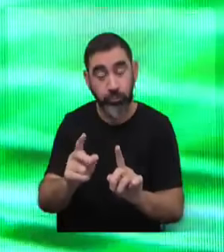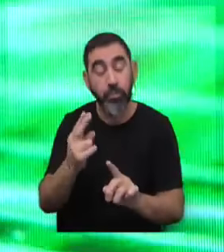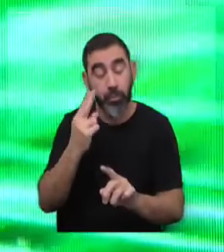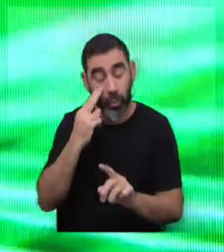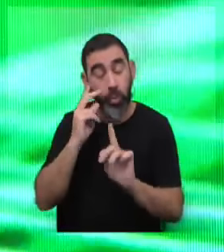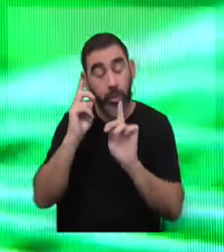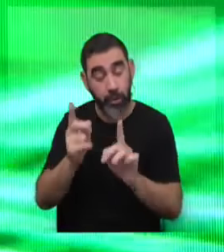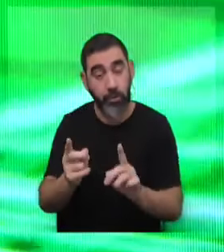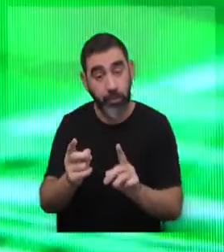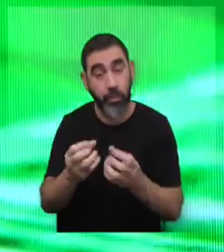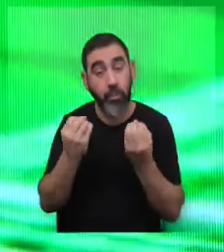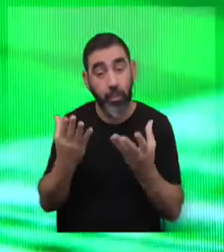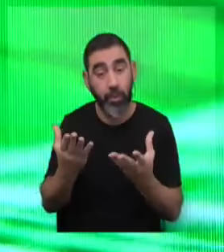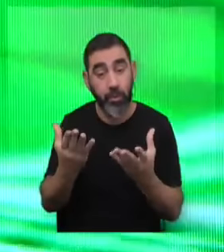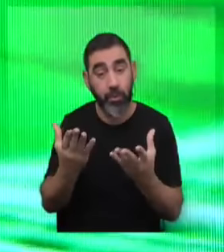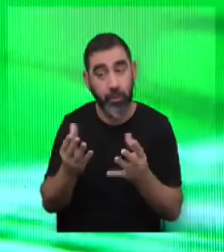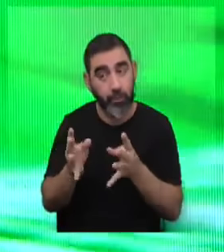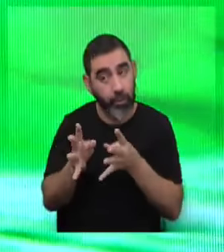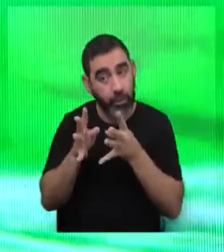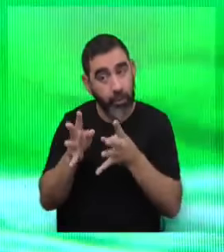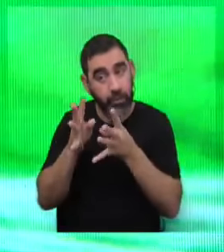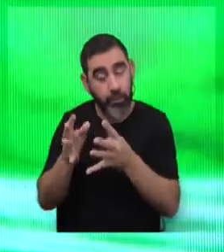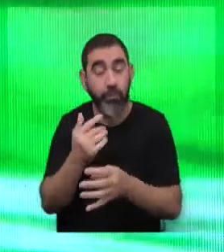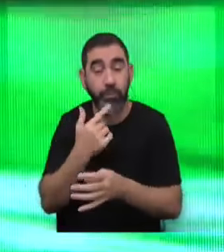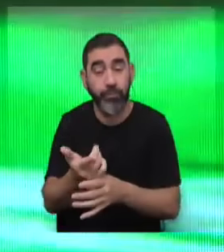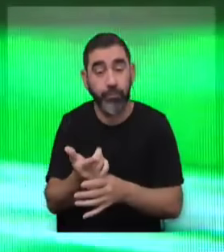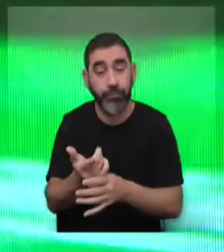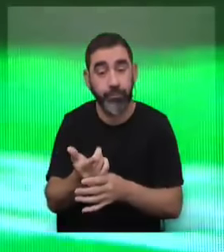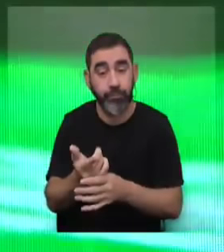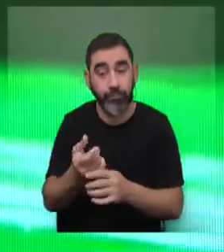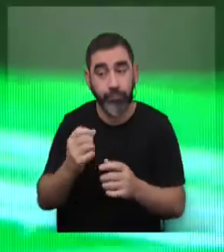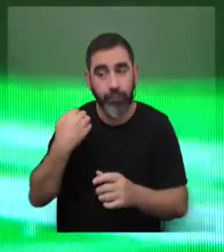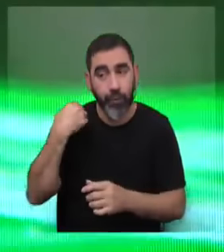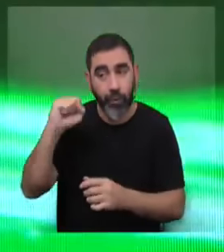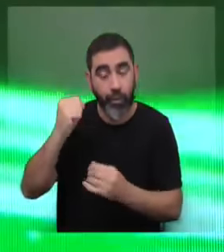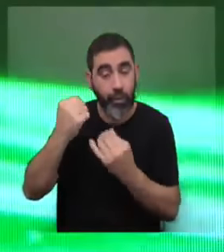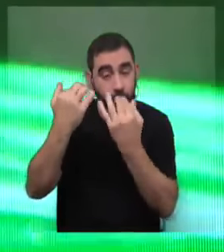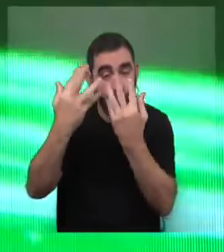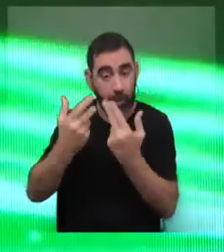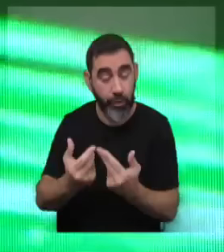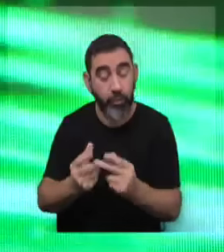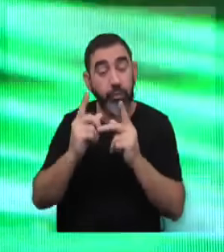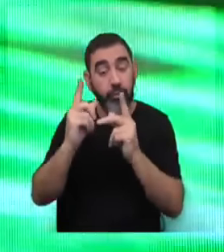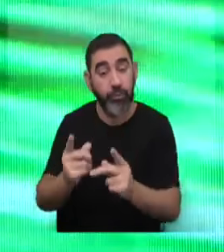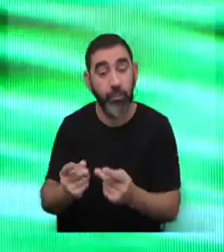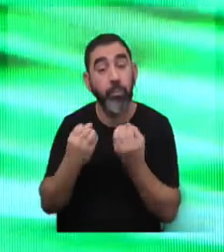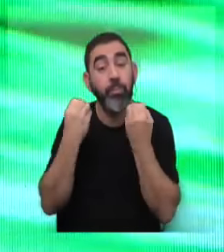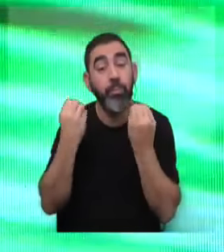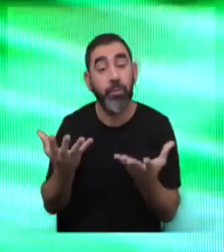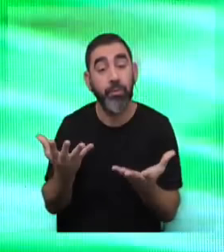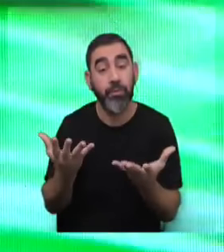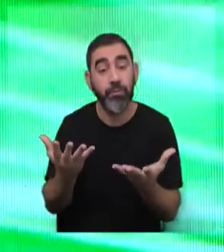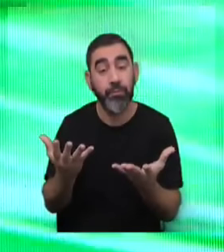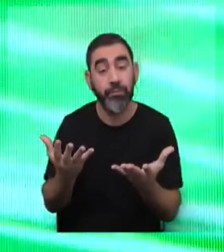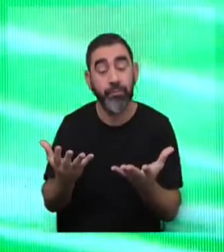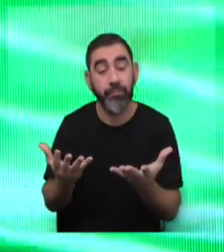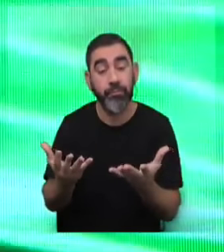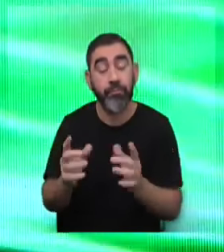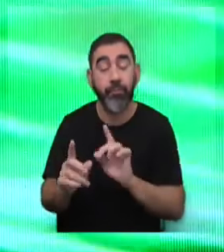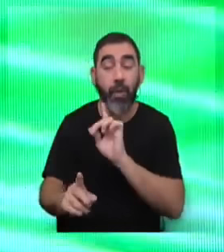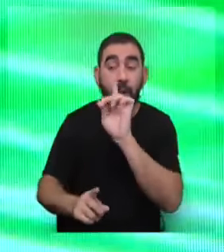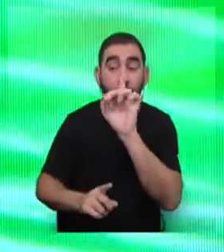problemas por un lado porque está desafiada por ejemplo por el aumento de la criminalidad organizada y por otro lado porque se pone tal